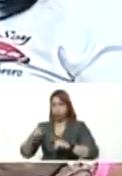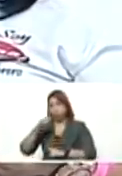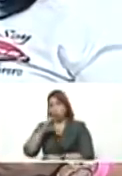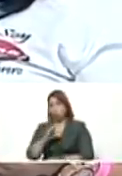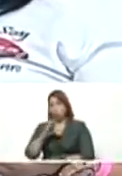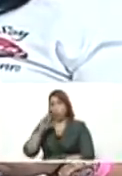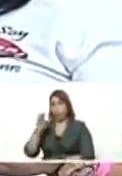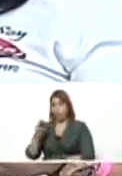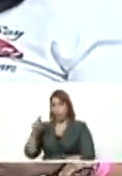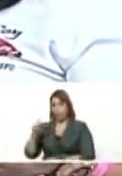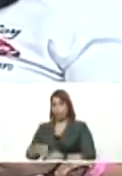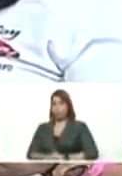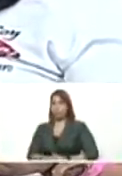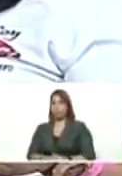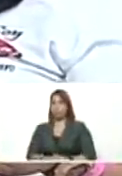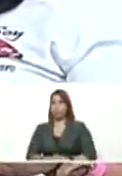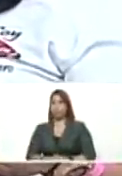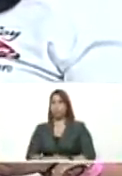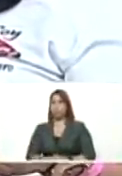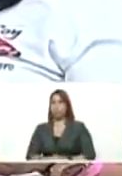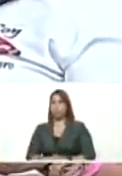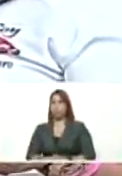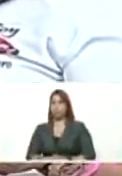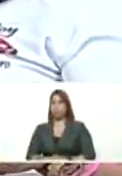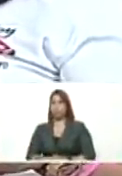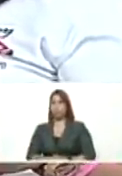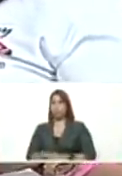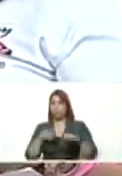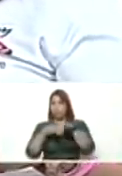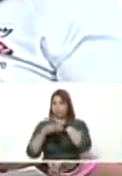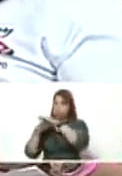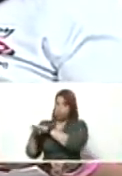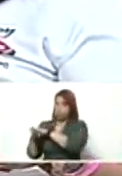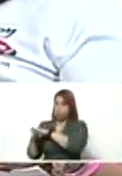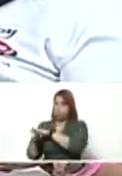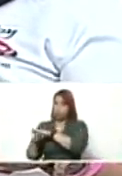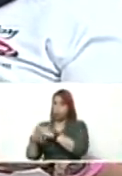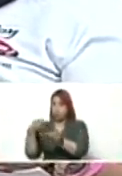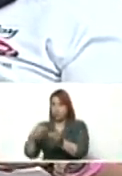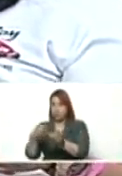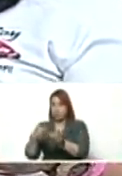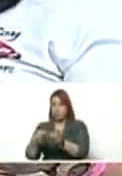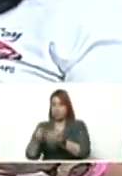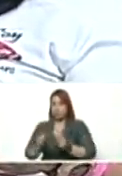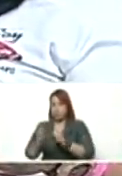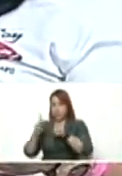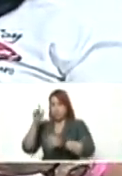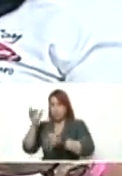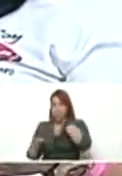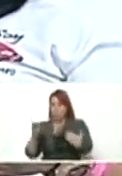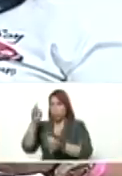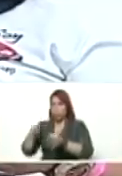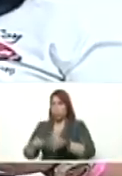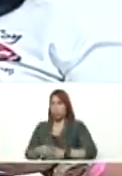trabajadores y trabajadoras para procurar el acceso a un financiamiento oportuno y justo a través de un fondo